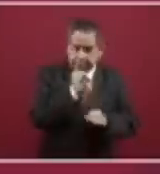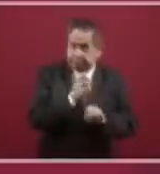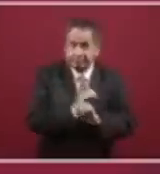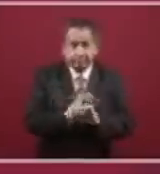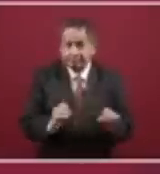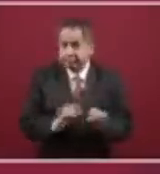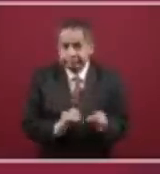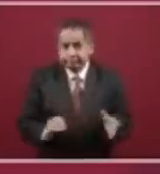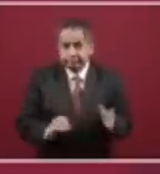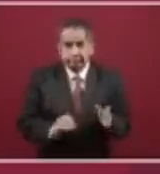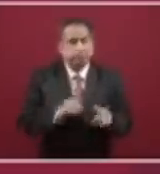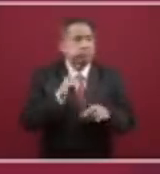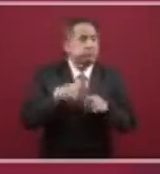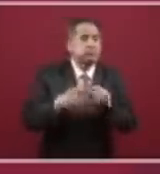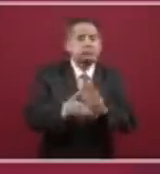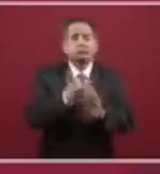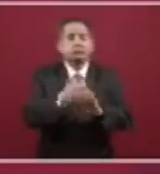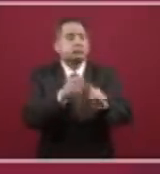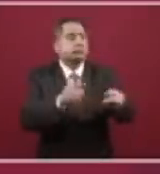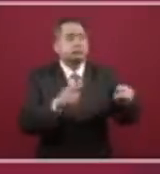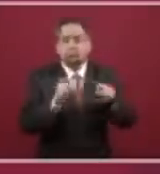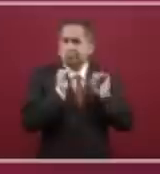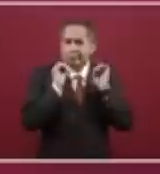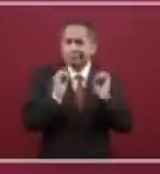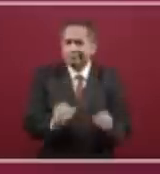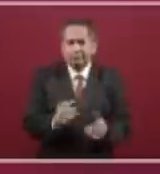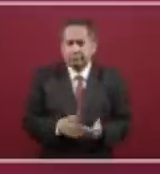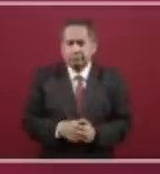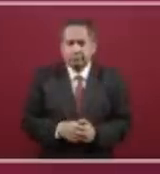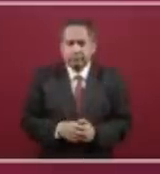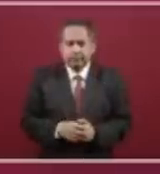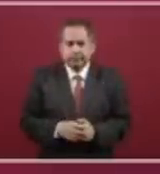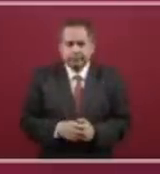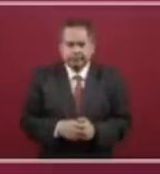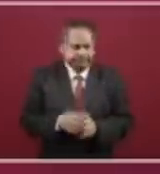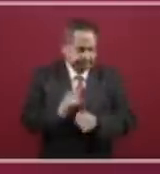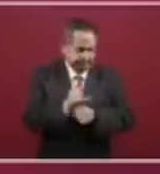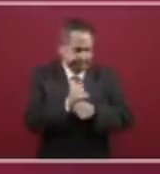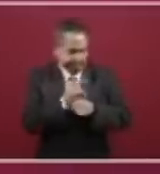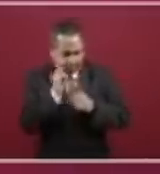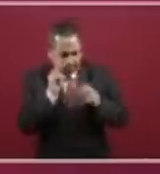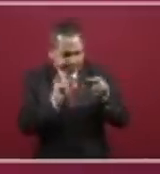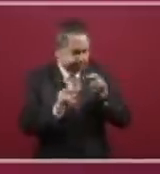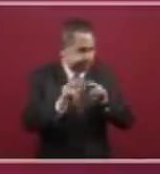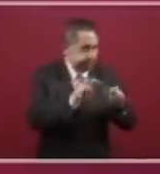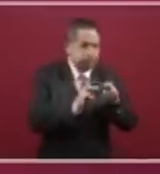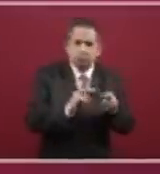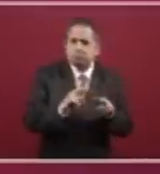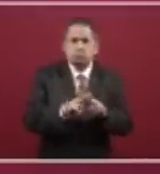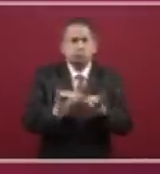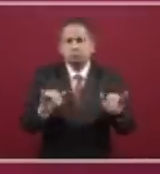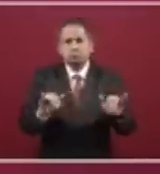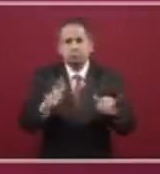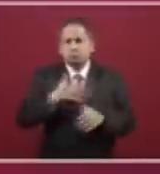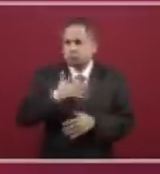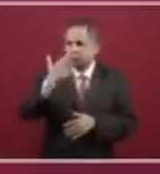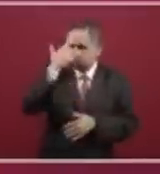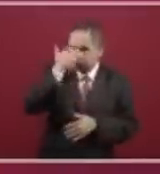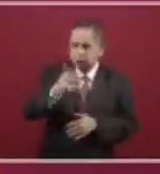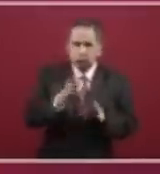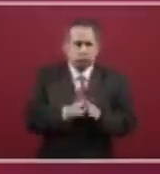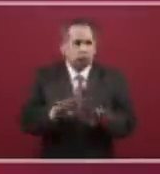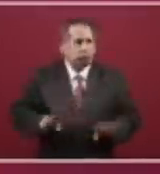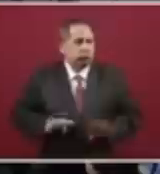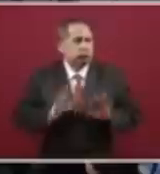y obras asociadas los análisis ambientales estuvieron alejados de una lógica regional y más